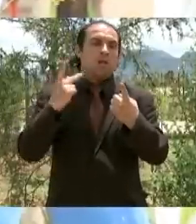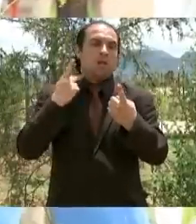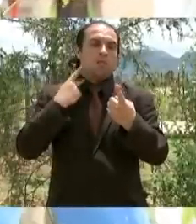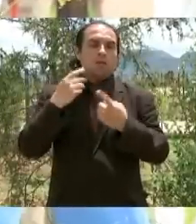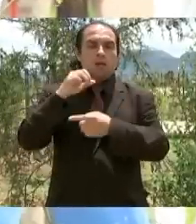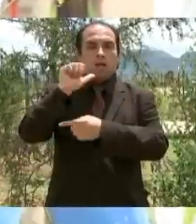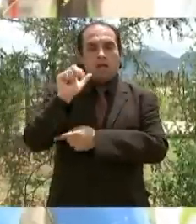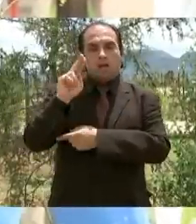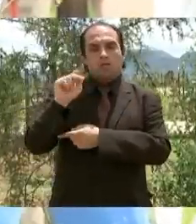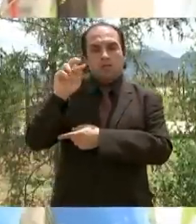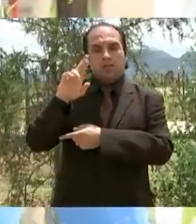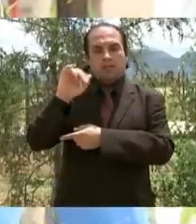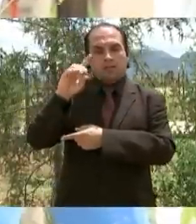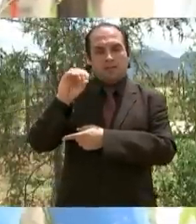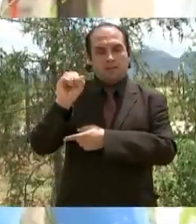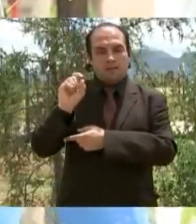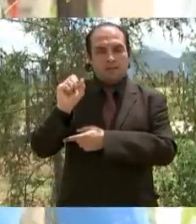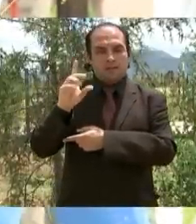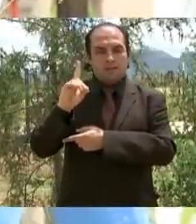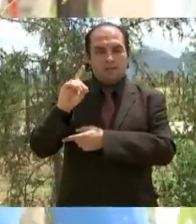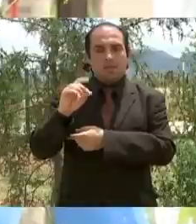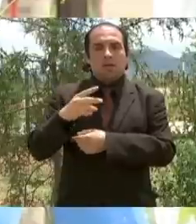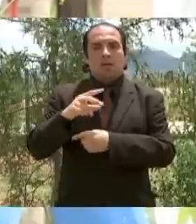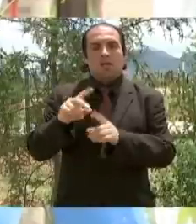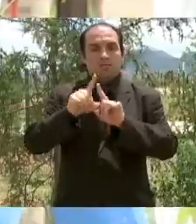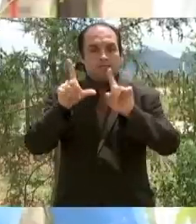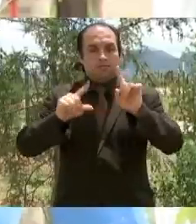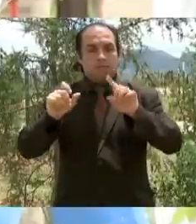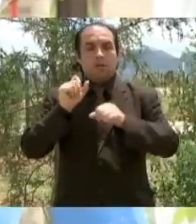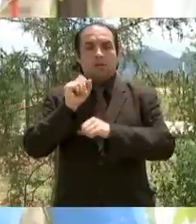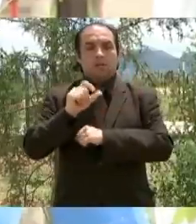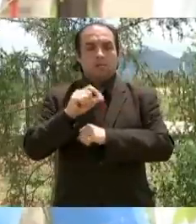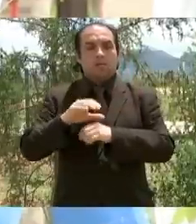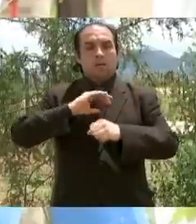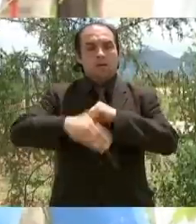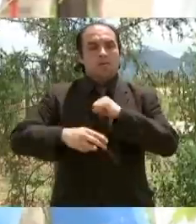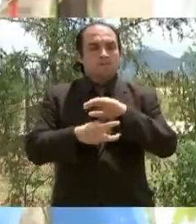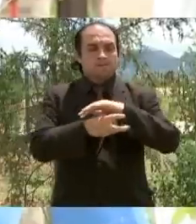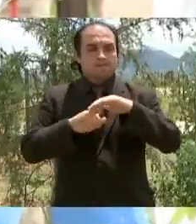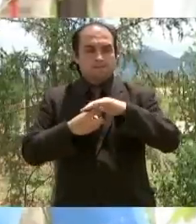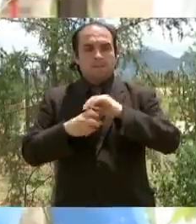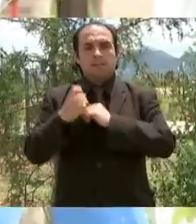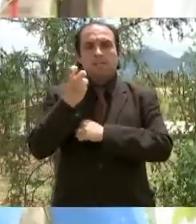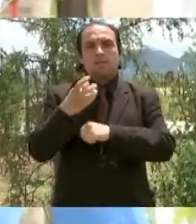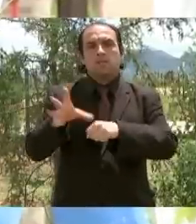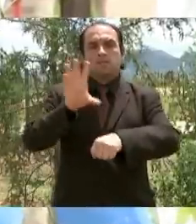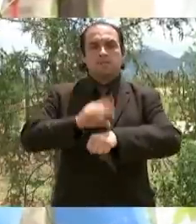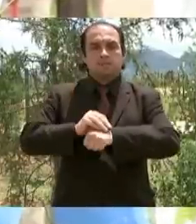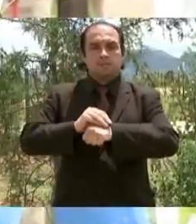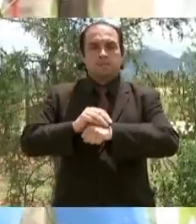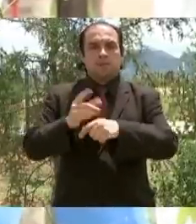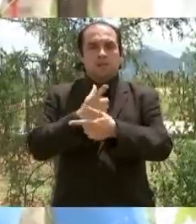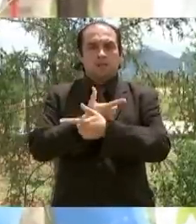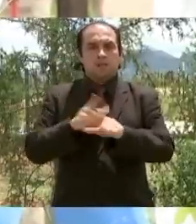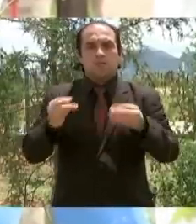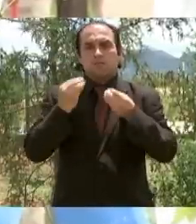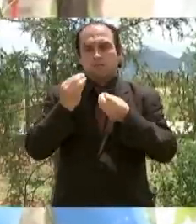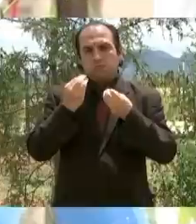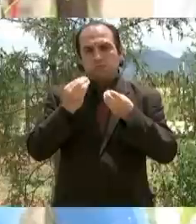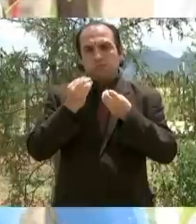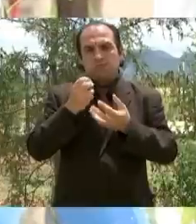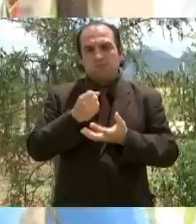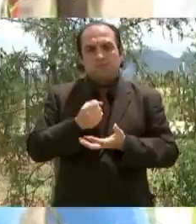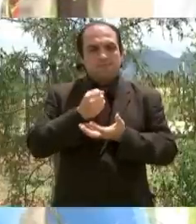austeridad republicana y de acabar con la corrupción. Y eso nos ha permitido liberar muchos recursos